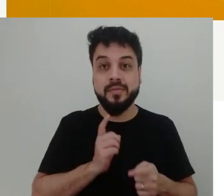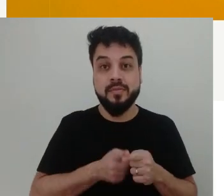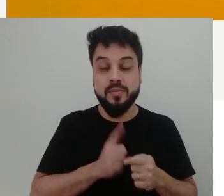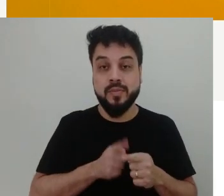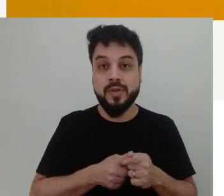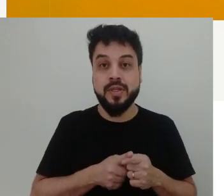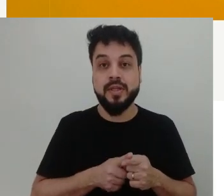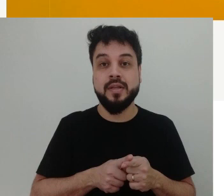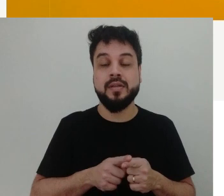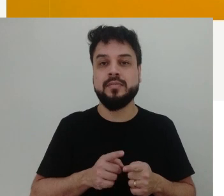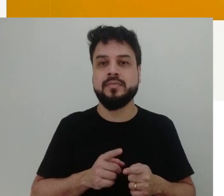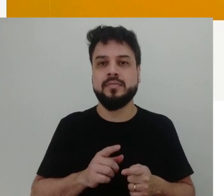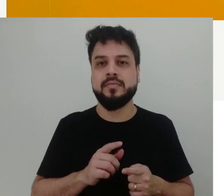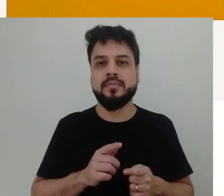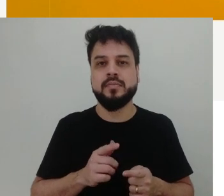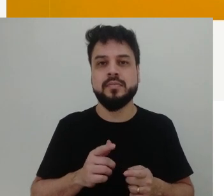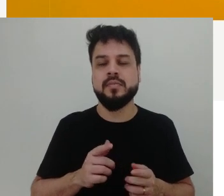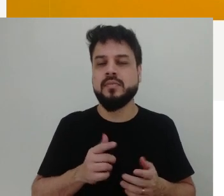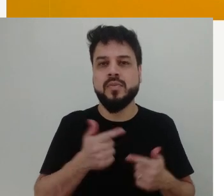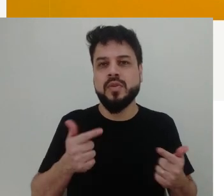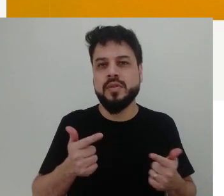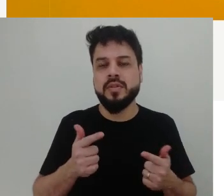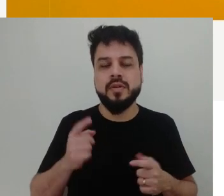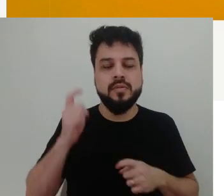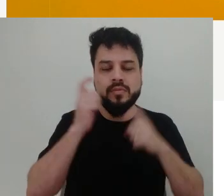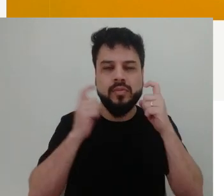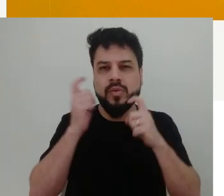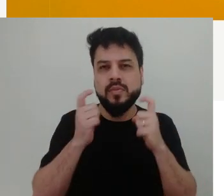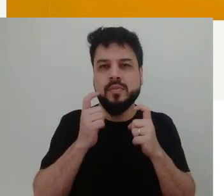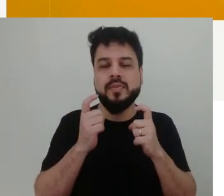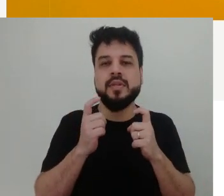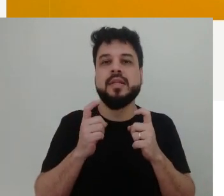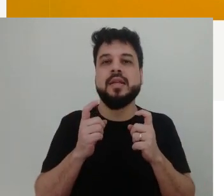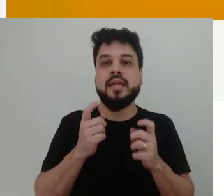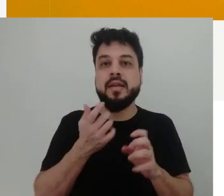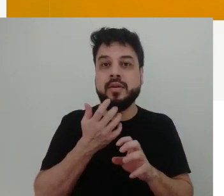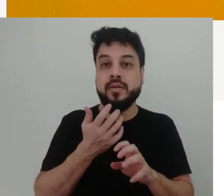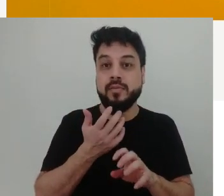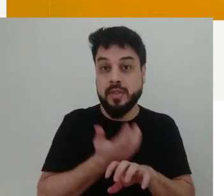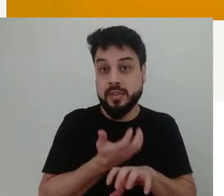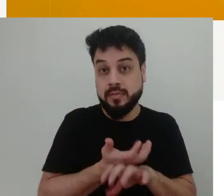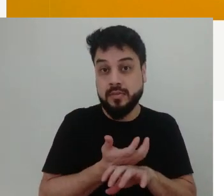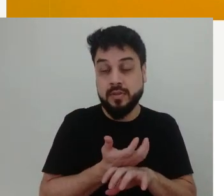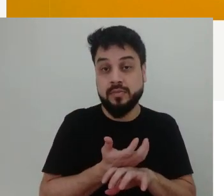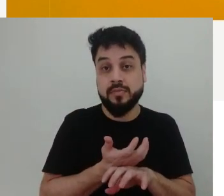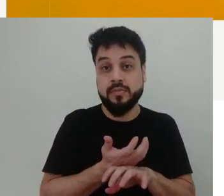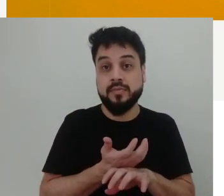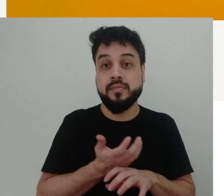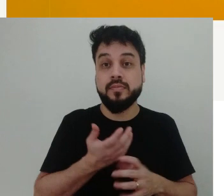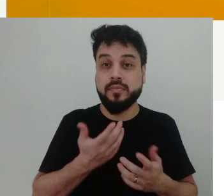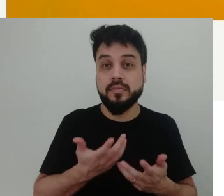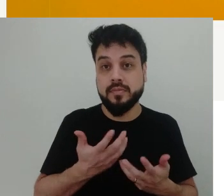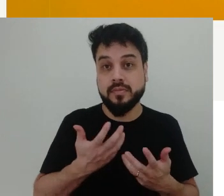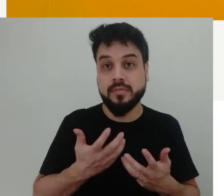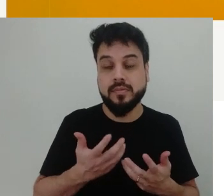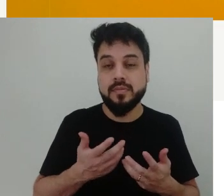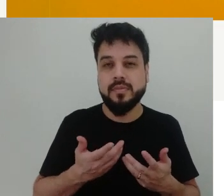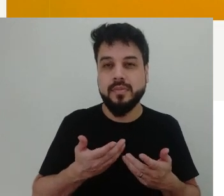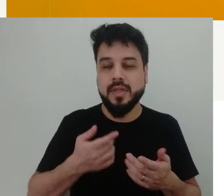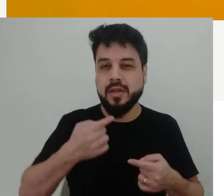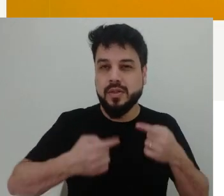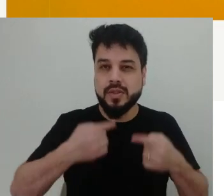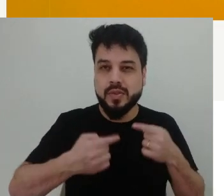específica, que no te permita abrirte demasiado y que en vez de potenciarte, te